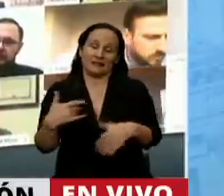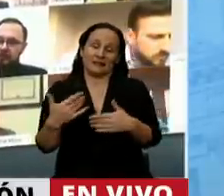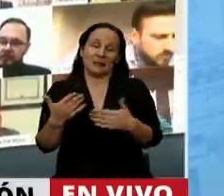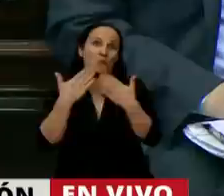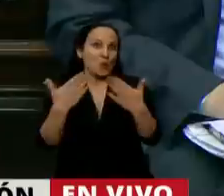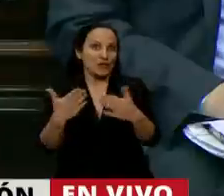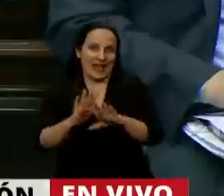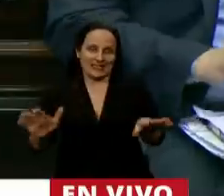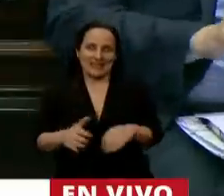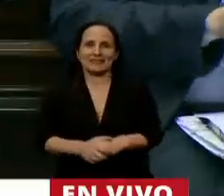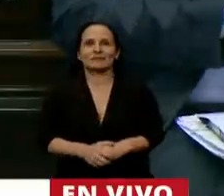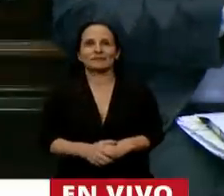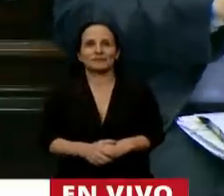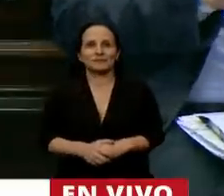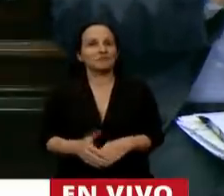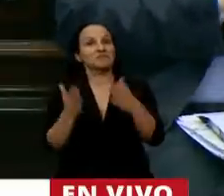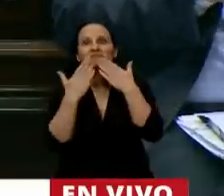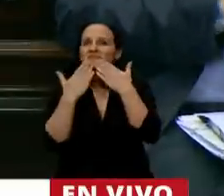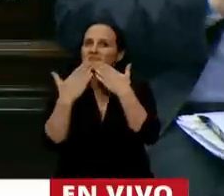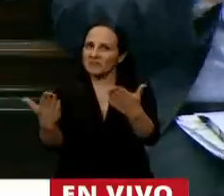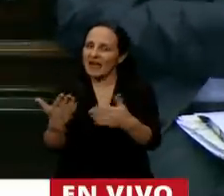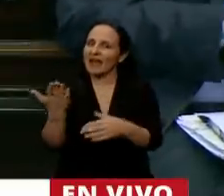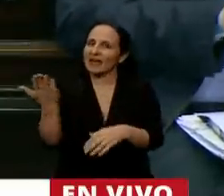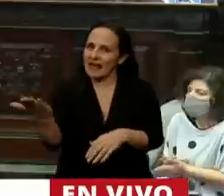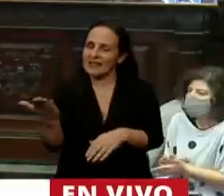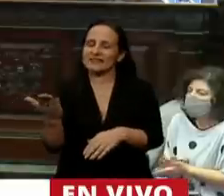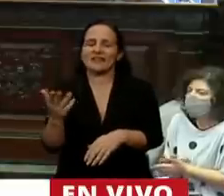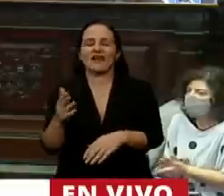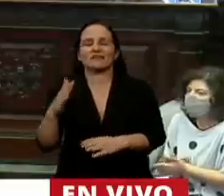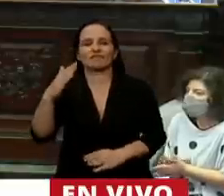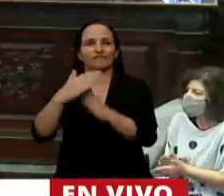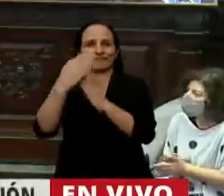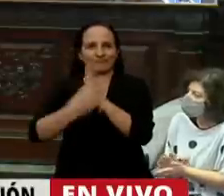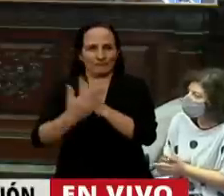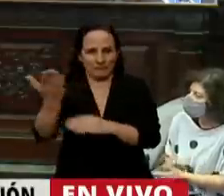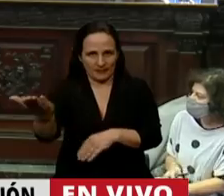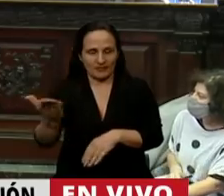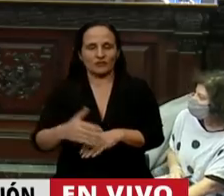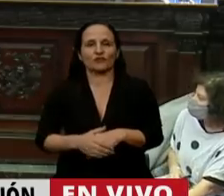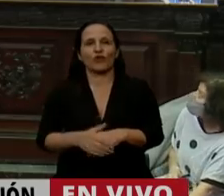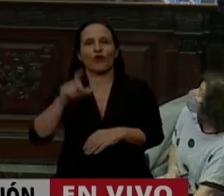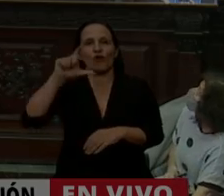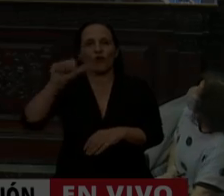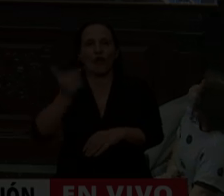gracias. Gracias, señor Jefe de Gabinete de Ministros, Santiago Andrés Cafiero.